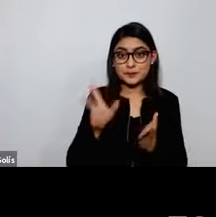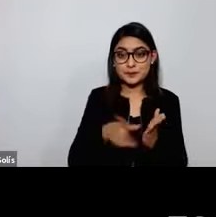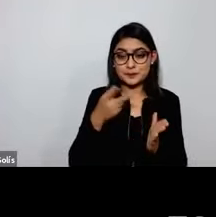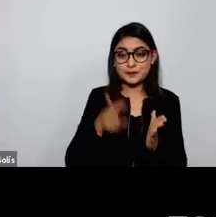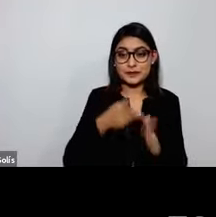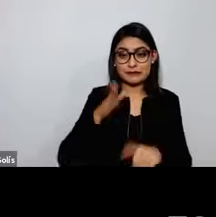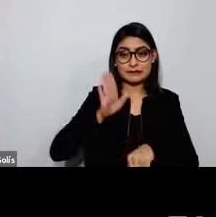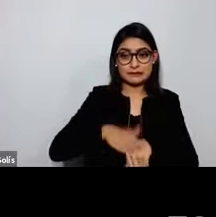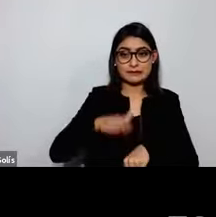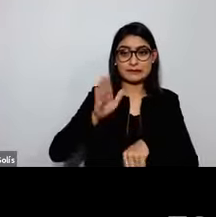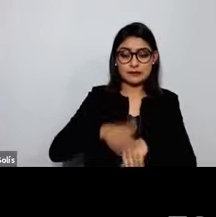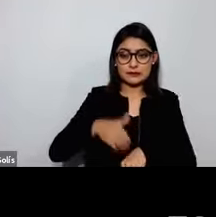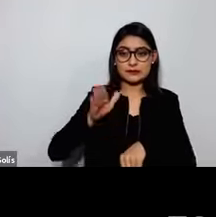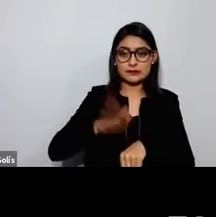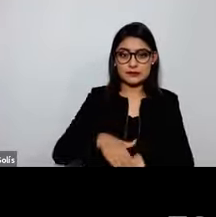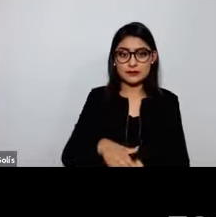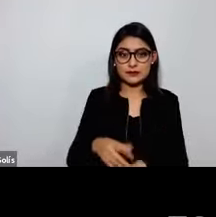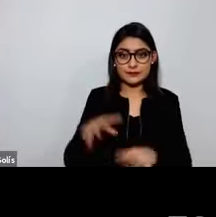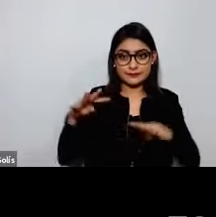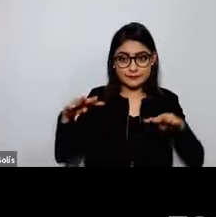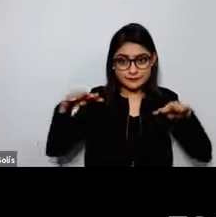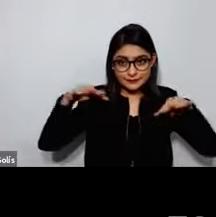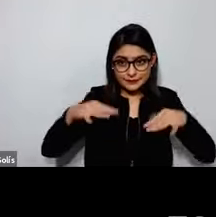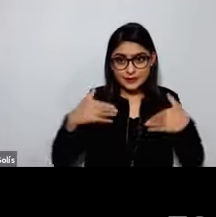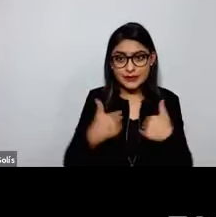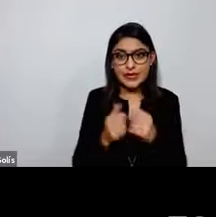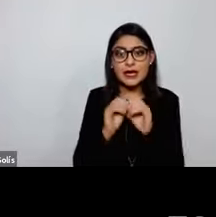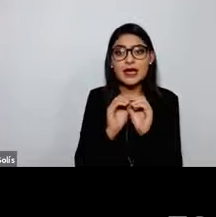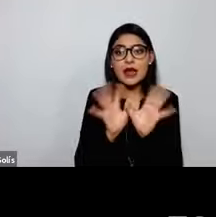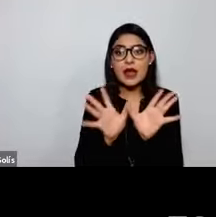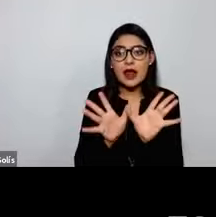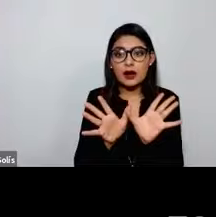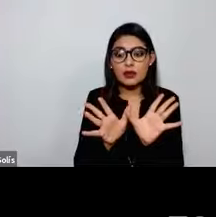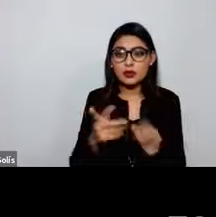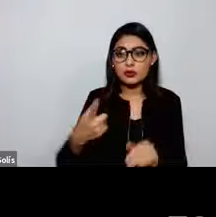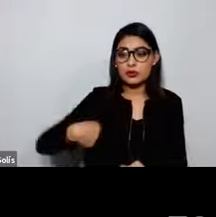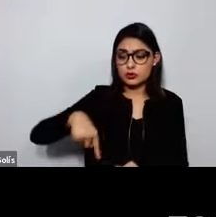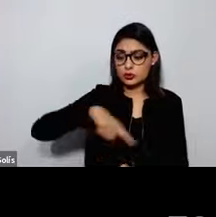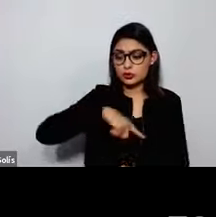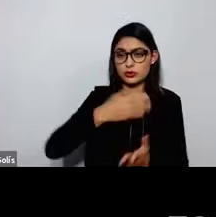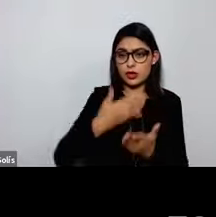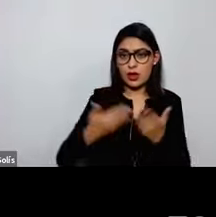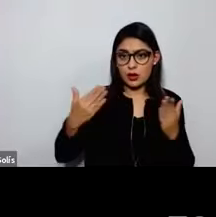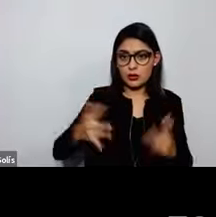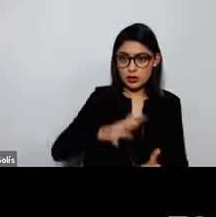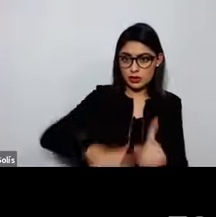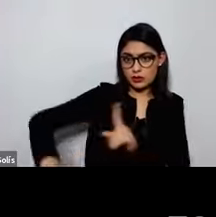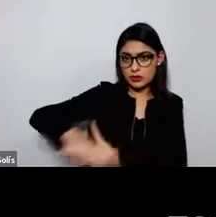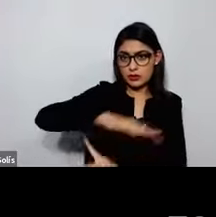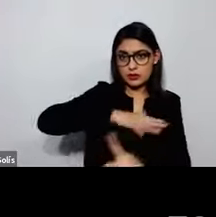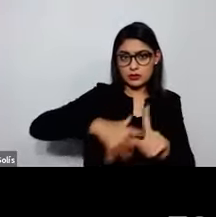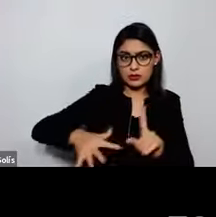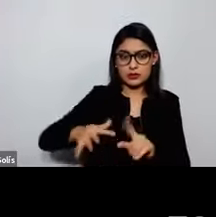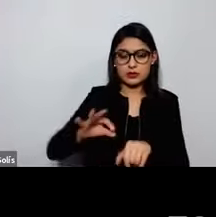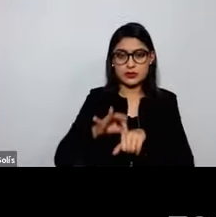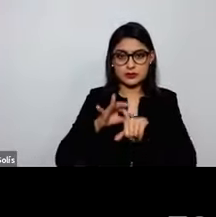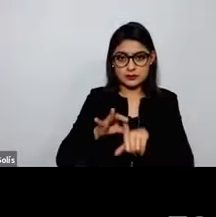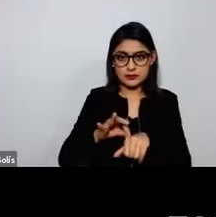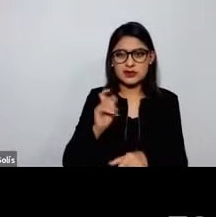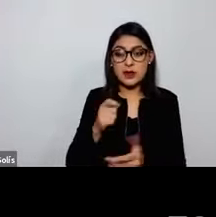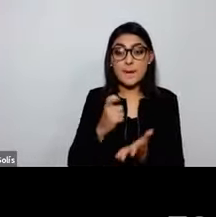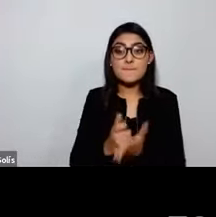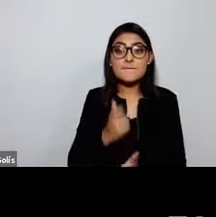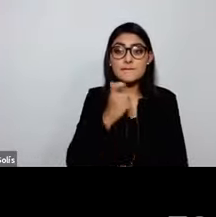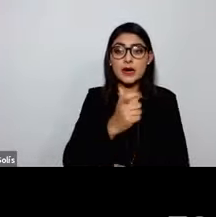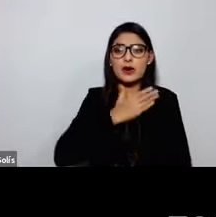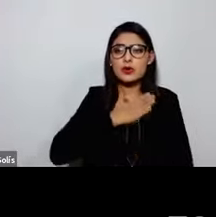vez en los contextos en que vivimos hoy. La pensión compensatoria